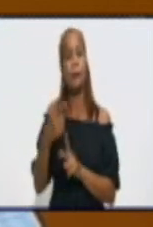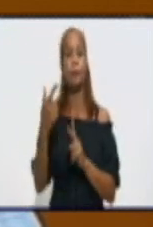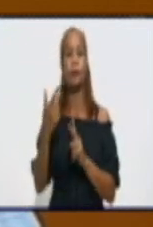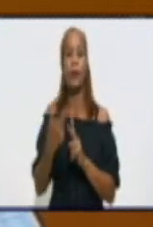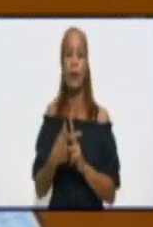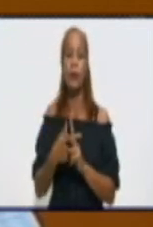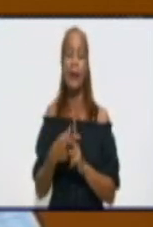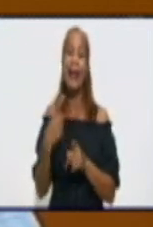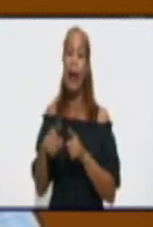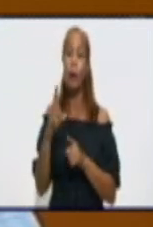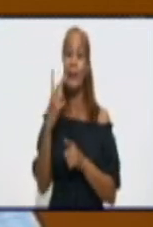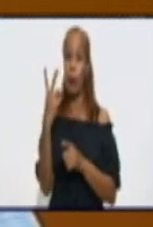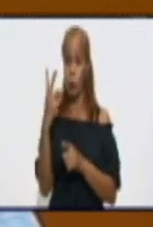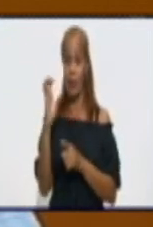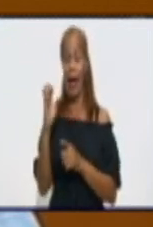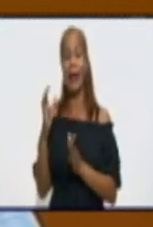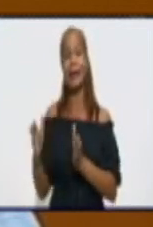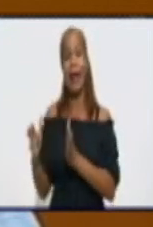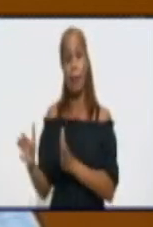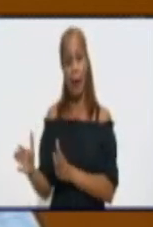en la otra fase se extendió hasta